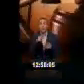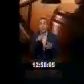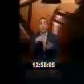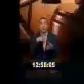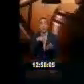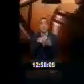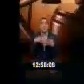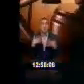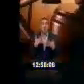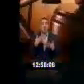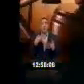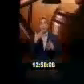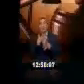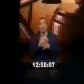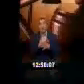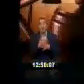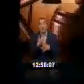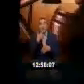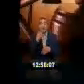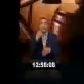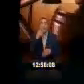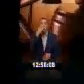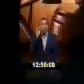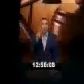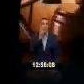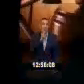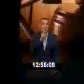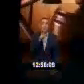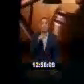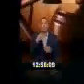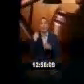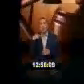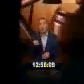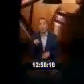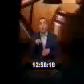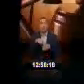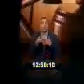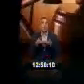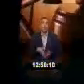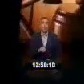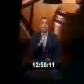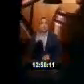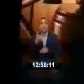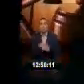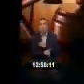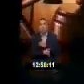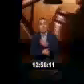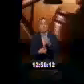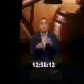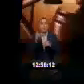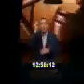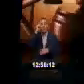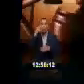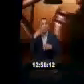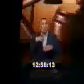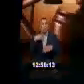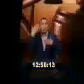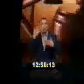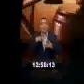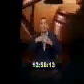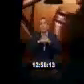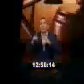fundados temores de ser perseguida por motivos de raza, religión, nacionalidad, pertenencia a un determinado grupo social u opiniones políticas, se